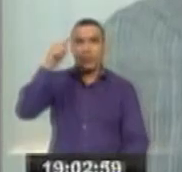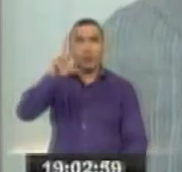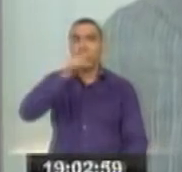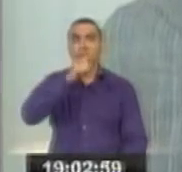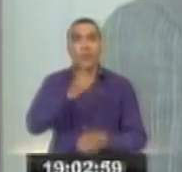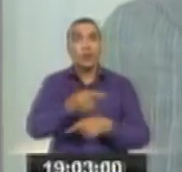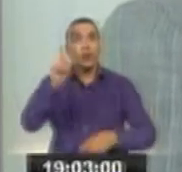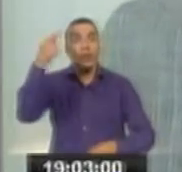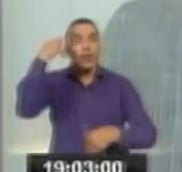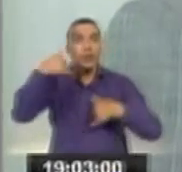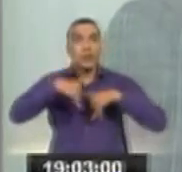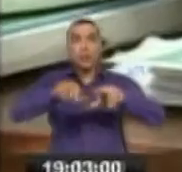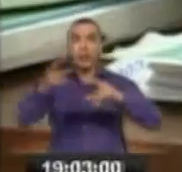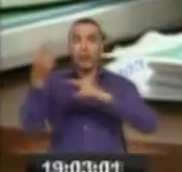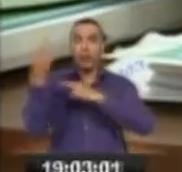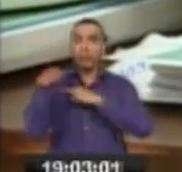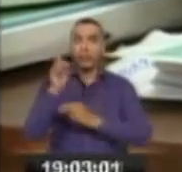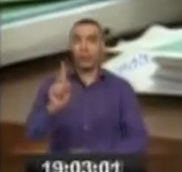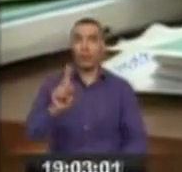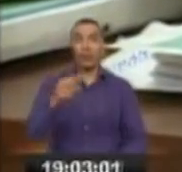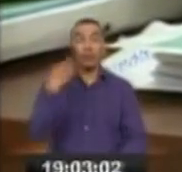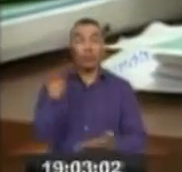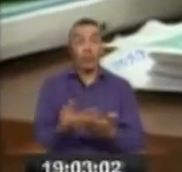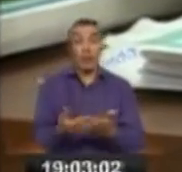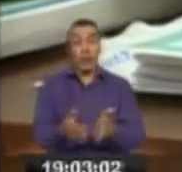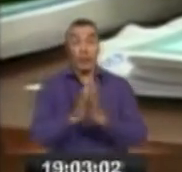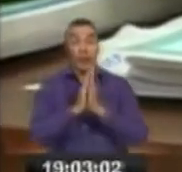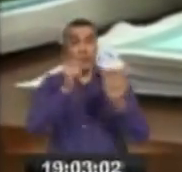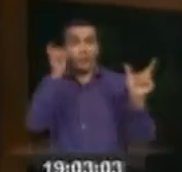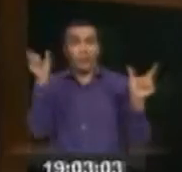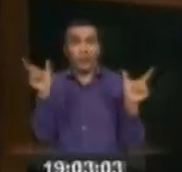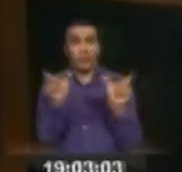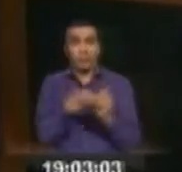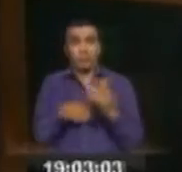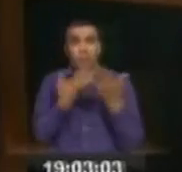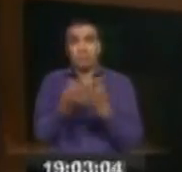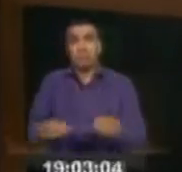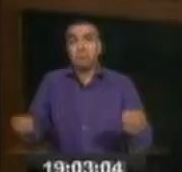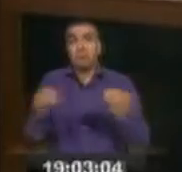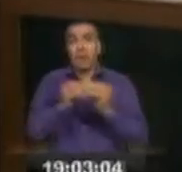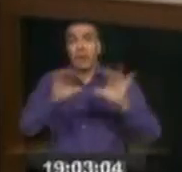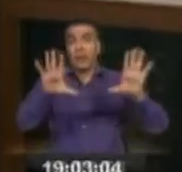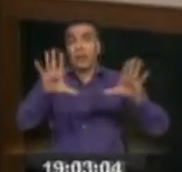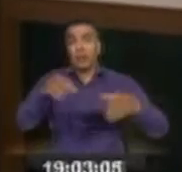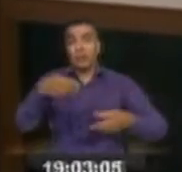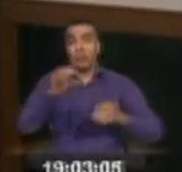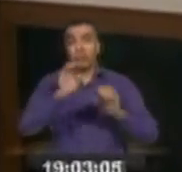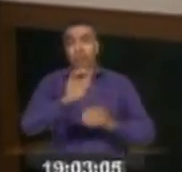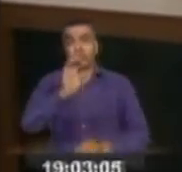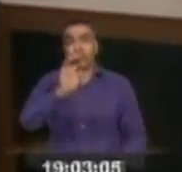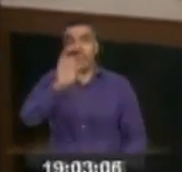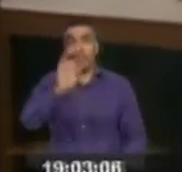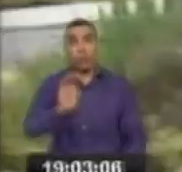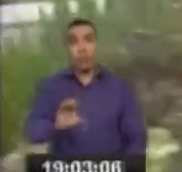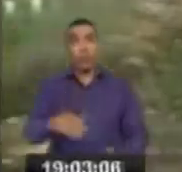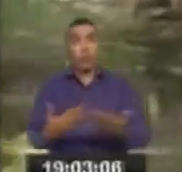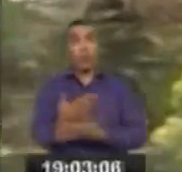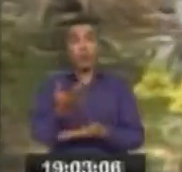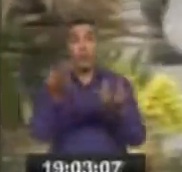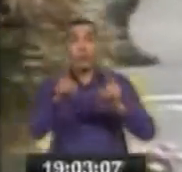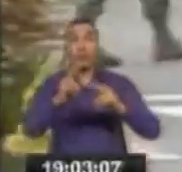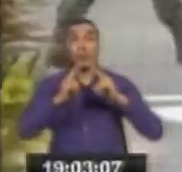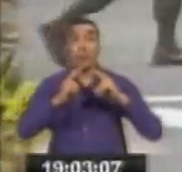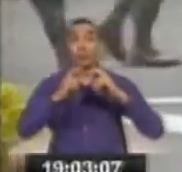el estado va a seguir siendo responsable para sustentar este pedido fiscal díaz presentó más de 10 elementos de convicción nuevos entre ellos una